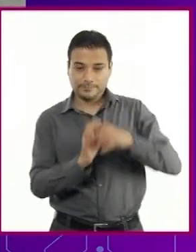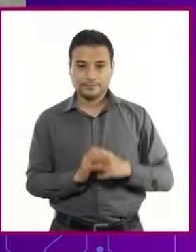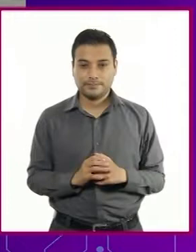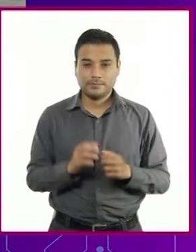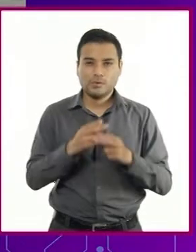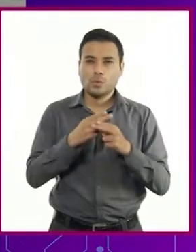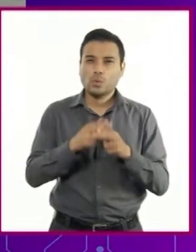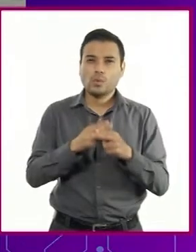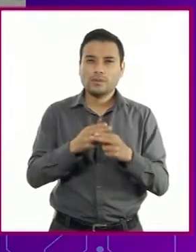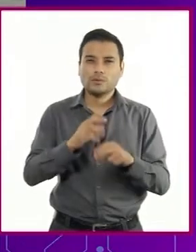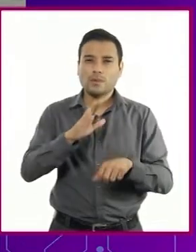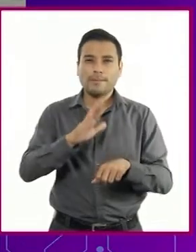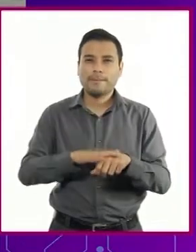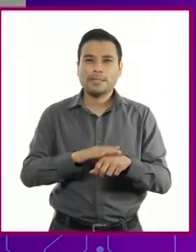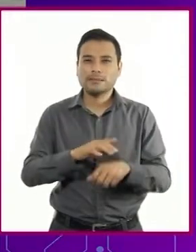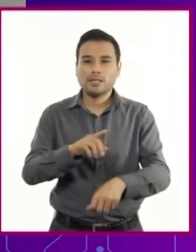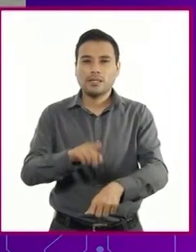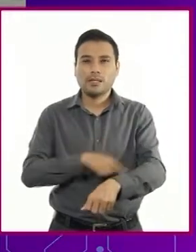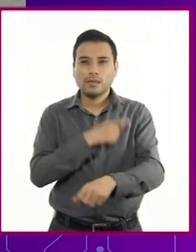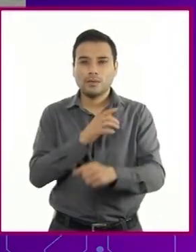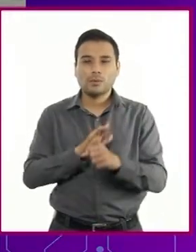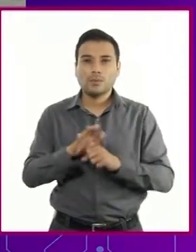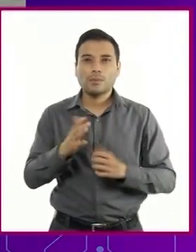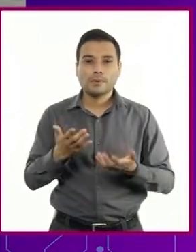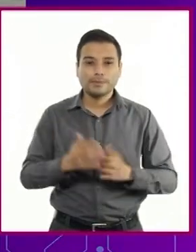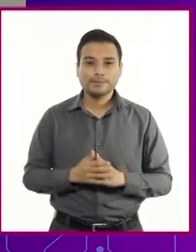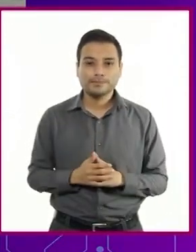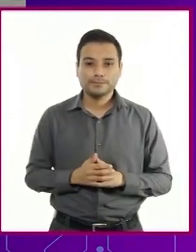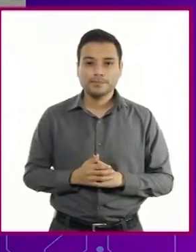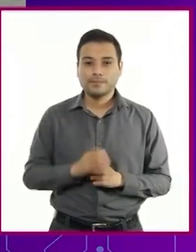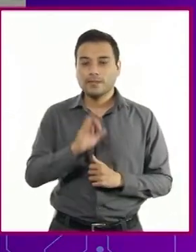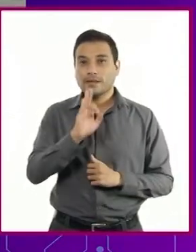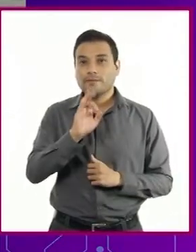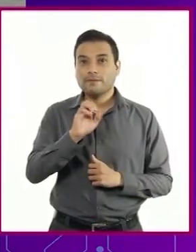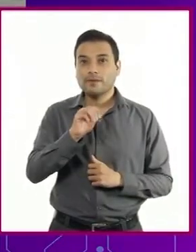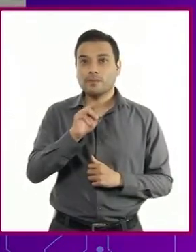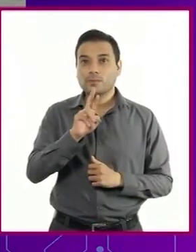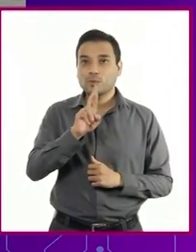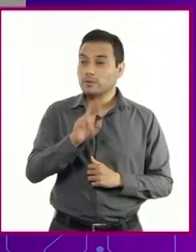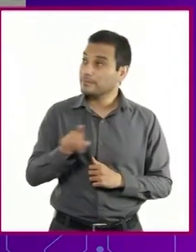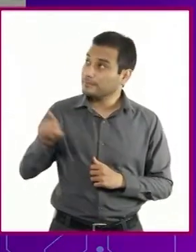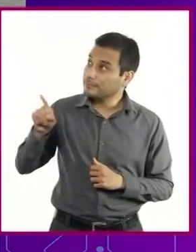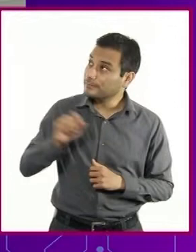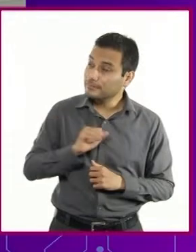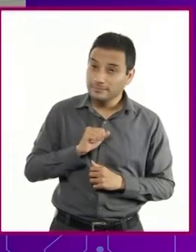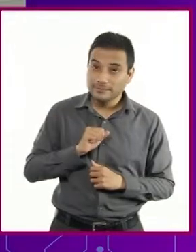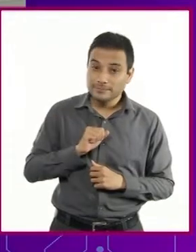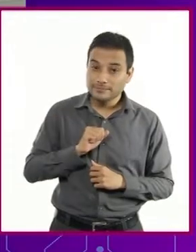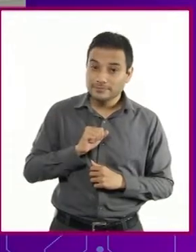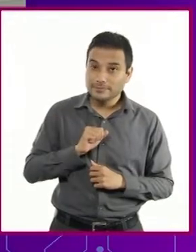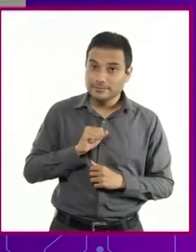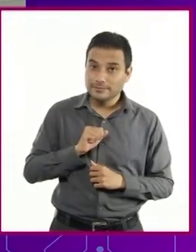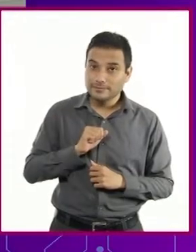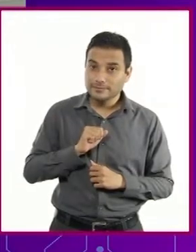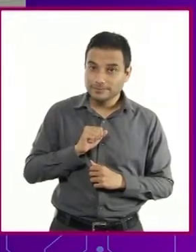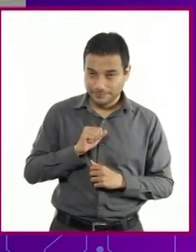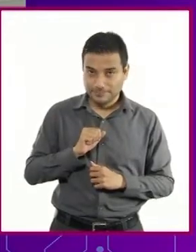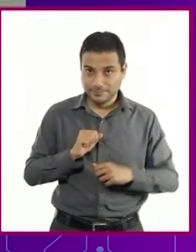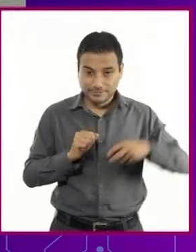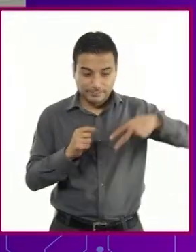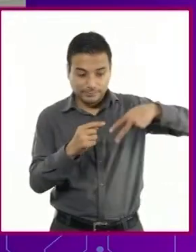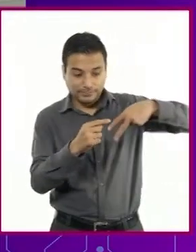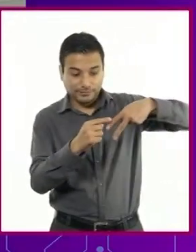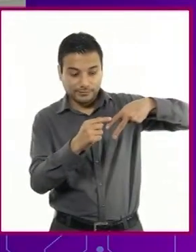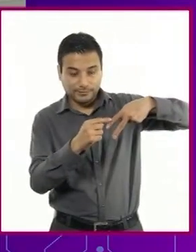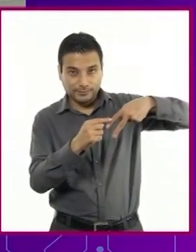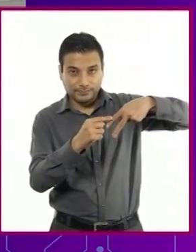más largo del cuerpo humano es el fémur, ubicado en el muslo. Y por